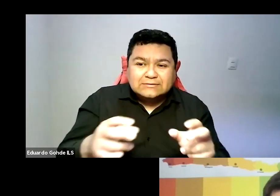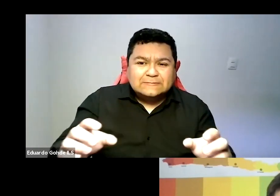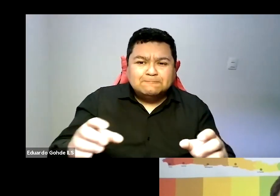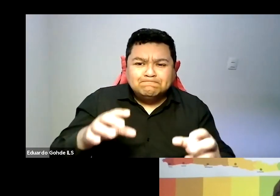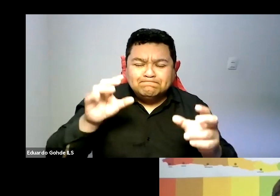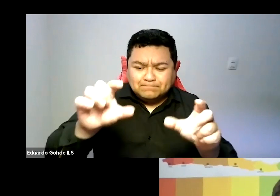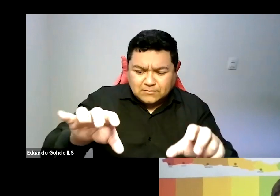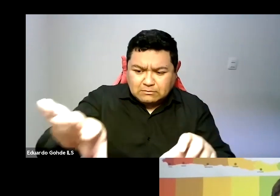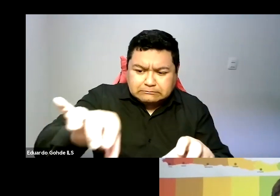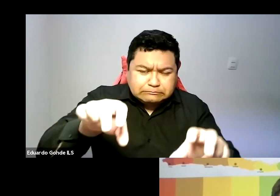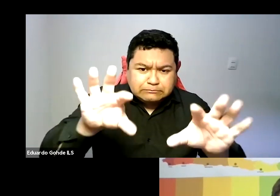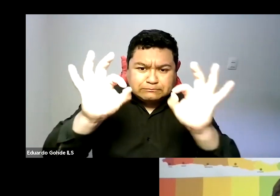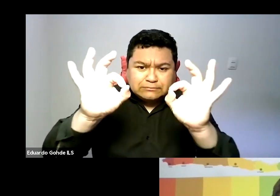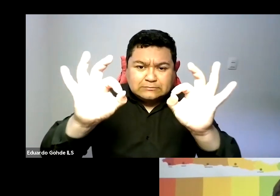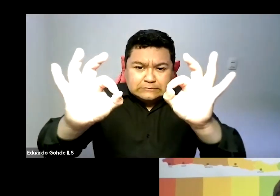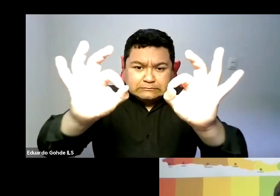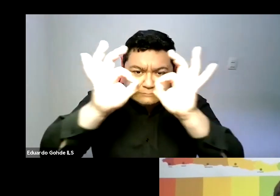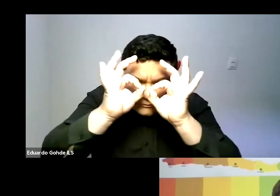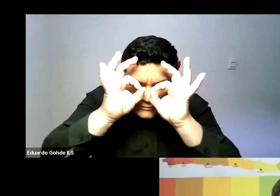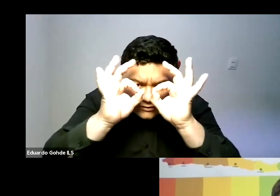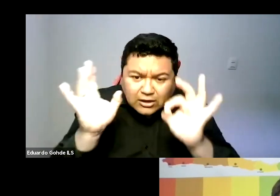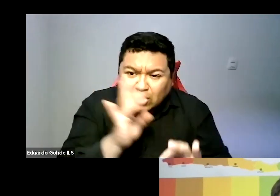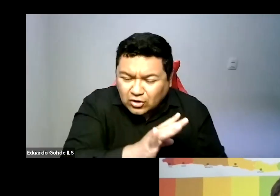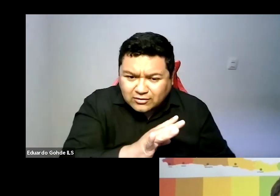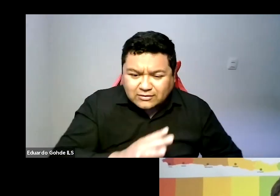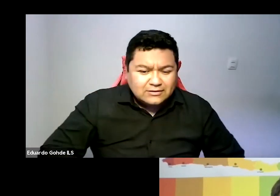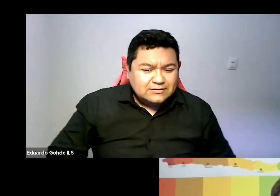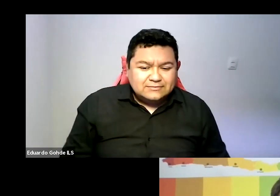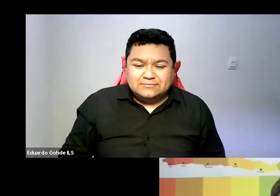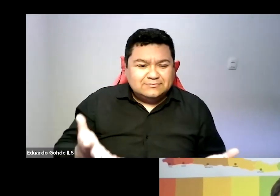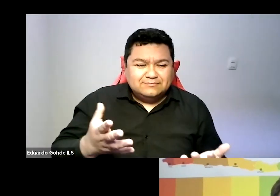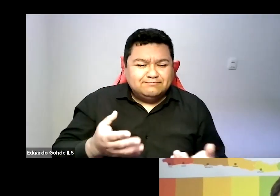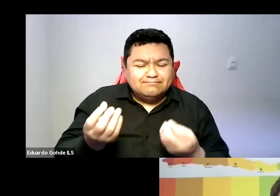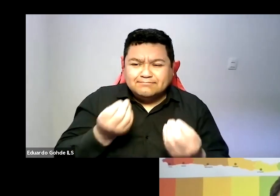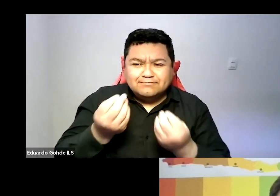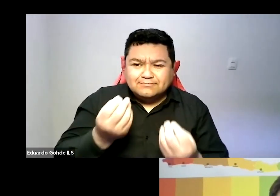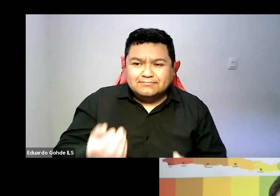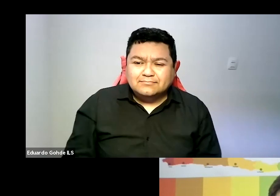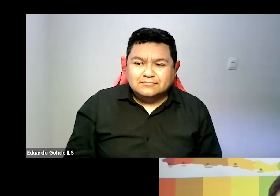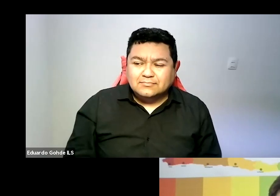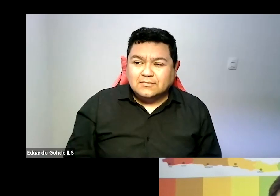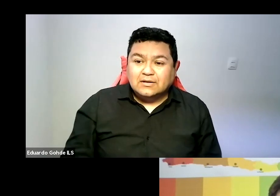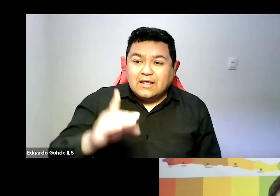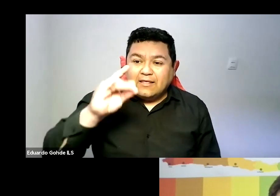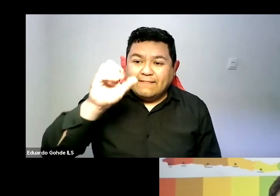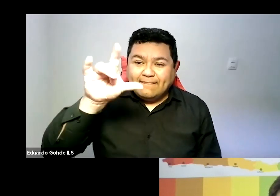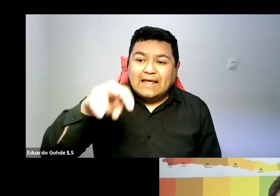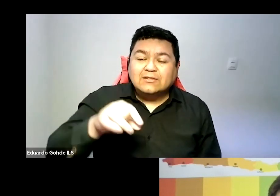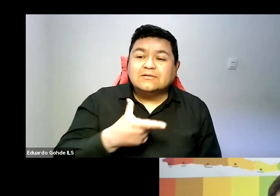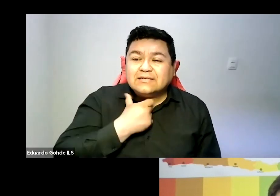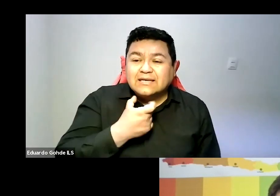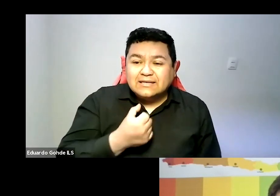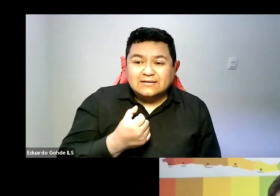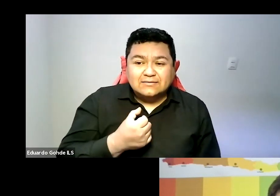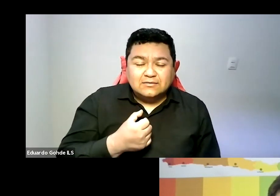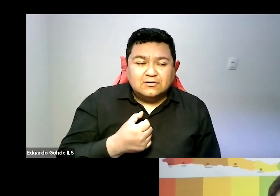veía con otros colores o no. Es una anécdota maravillosa porque implica que Dalton quería que se supiera más